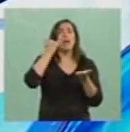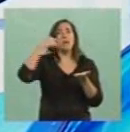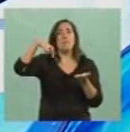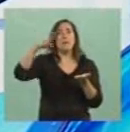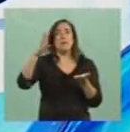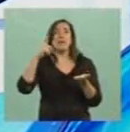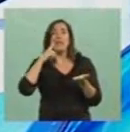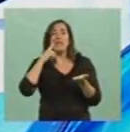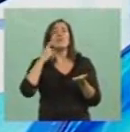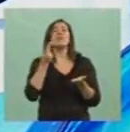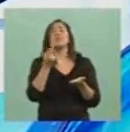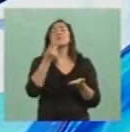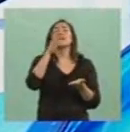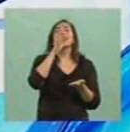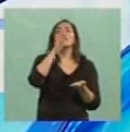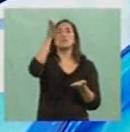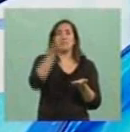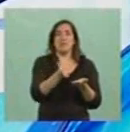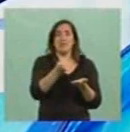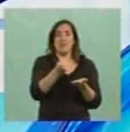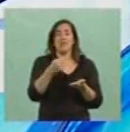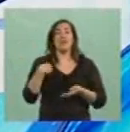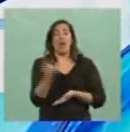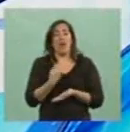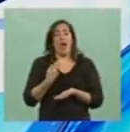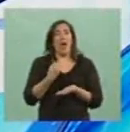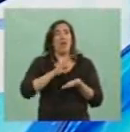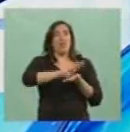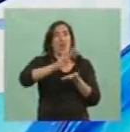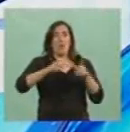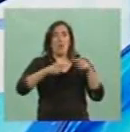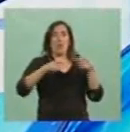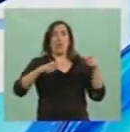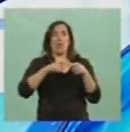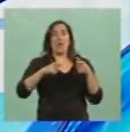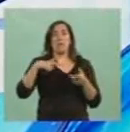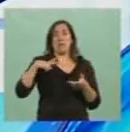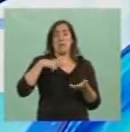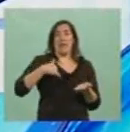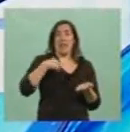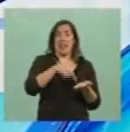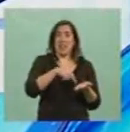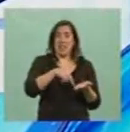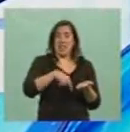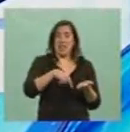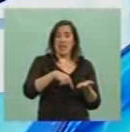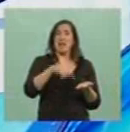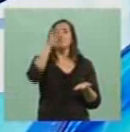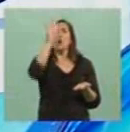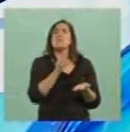del 14%. Los tenedores de la deuda privada argentina solo representan